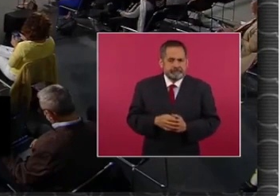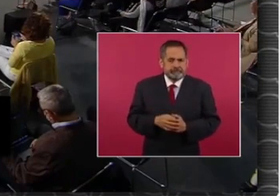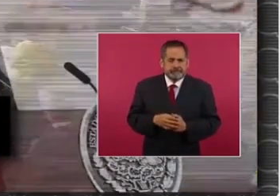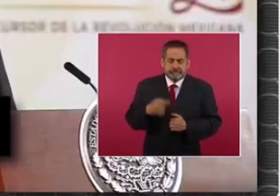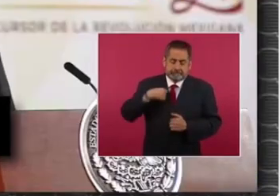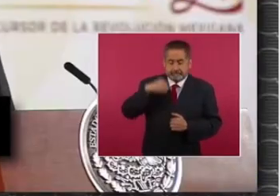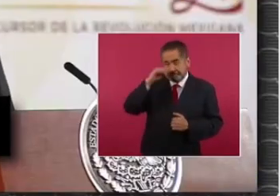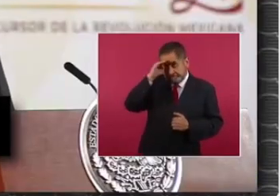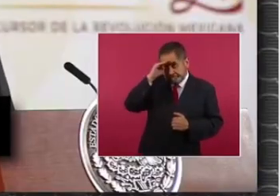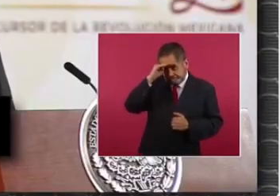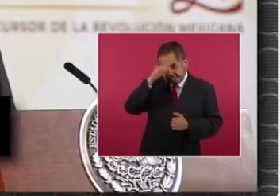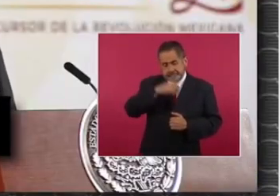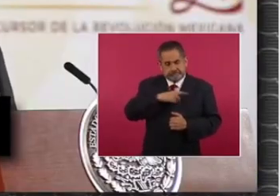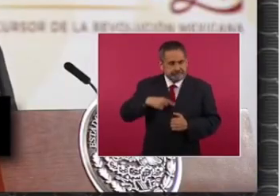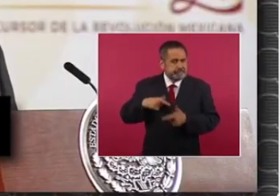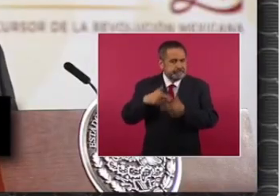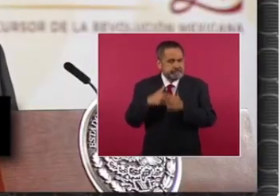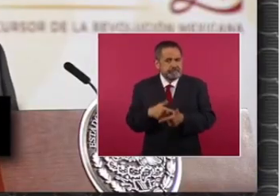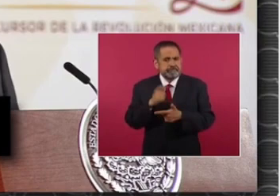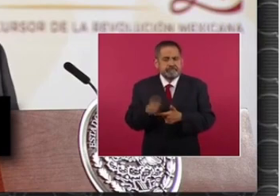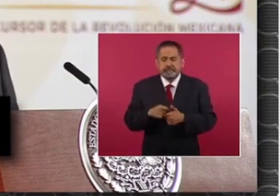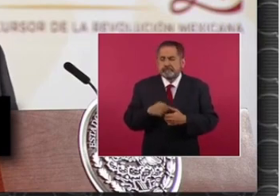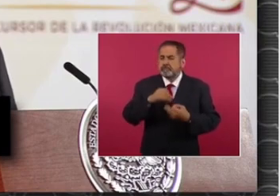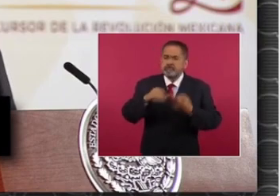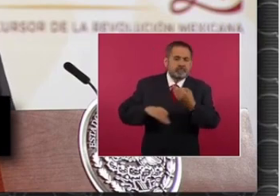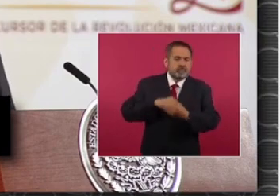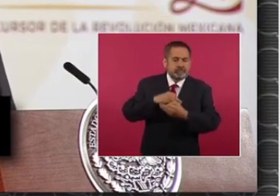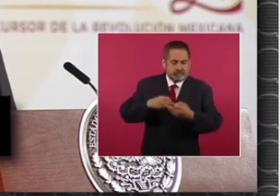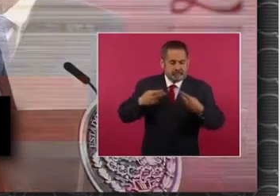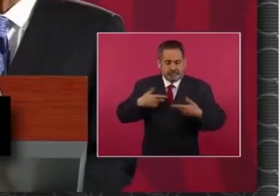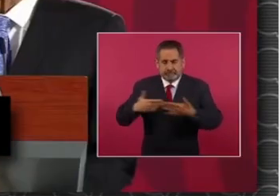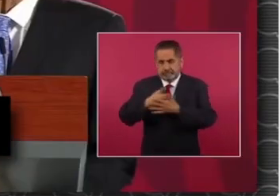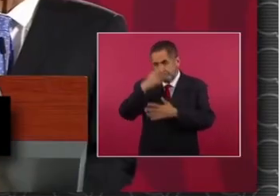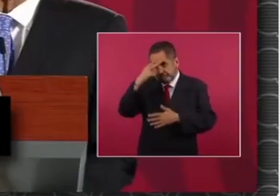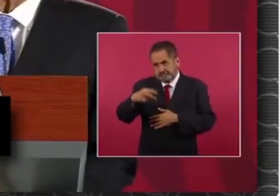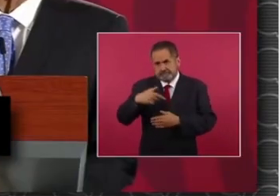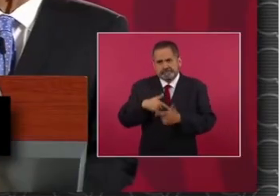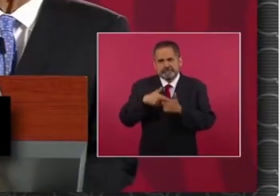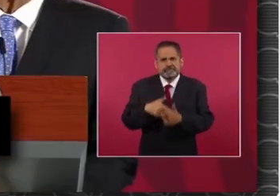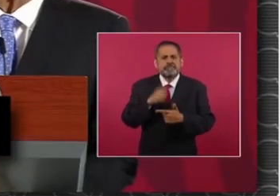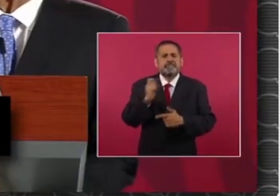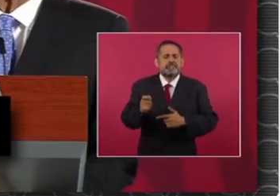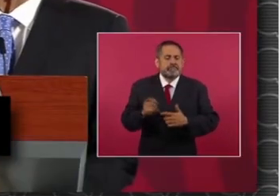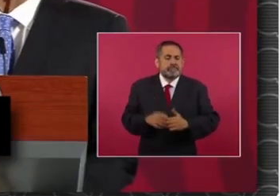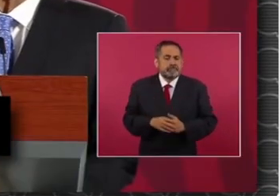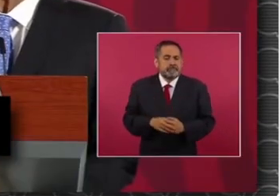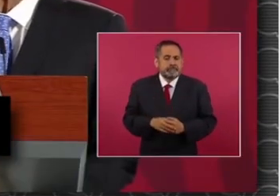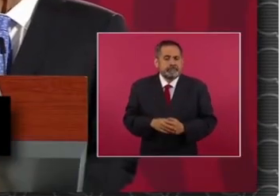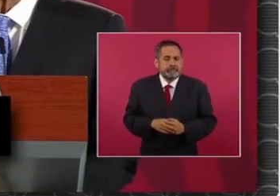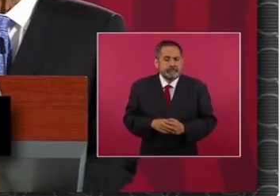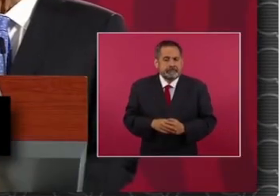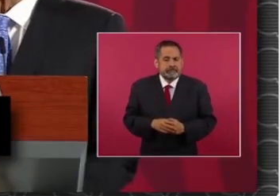consideró todos los mexicanos es